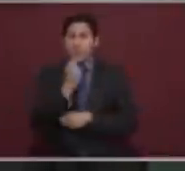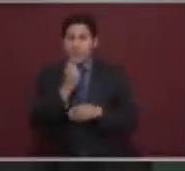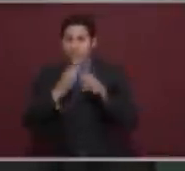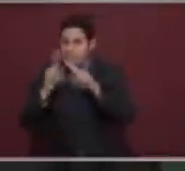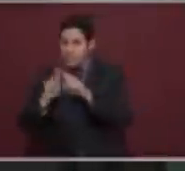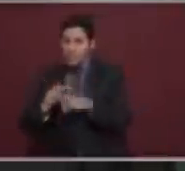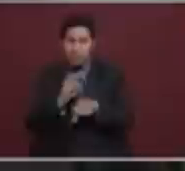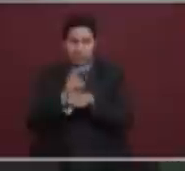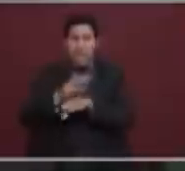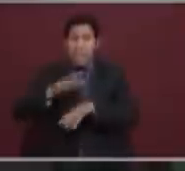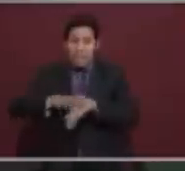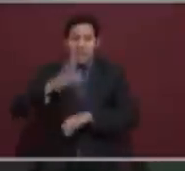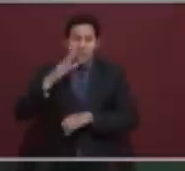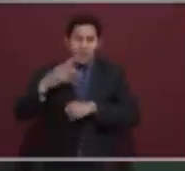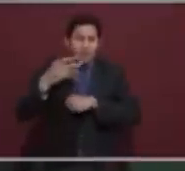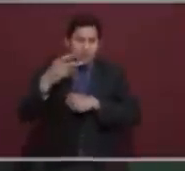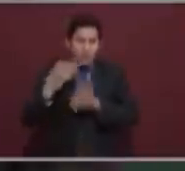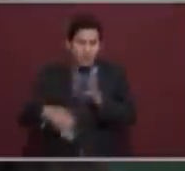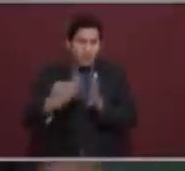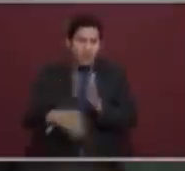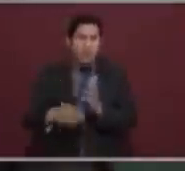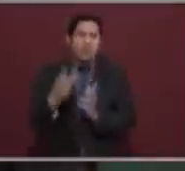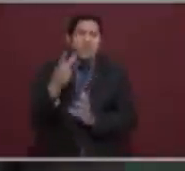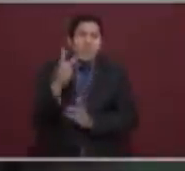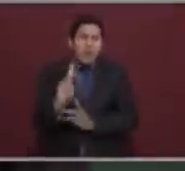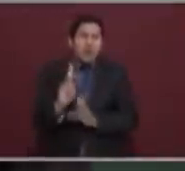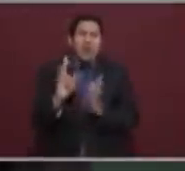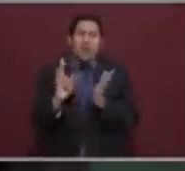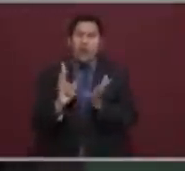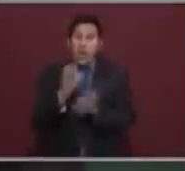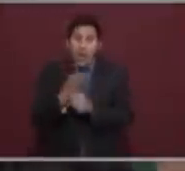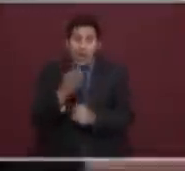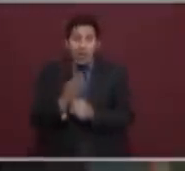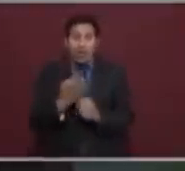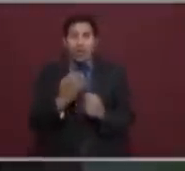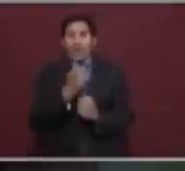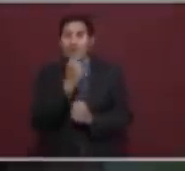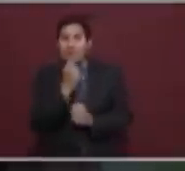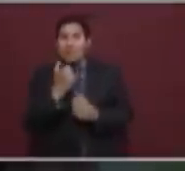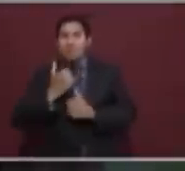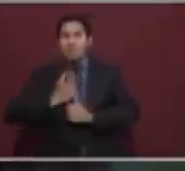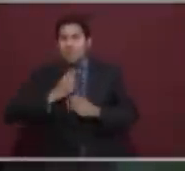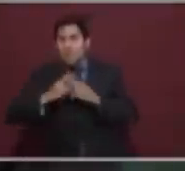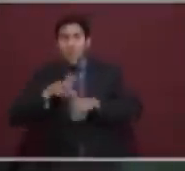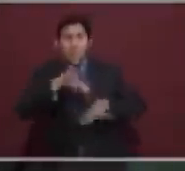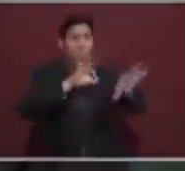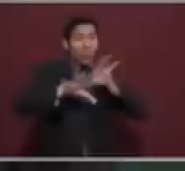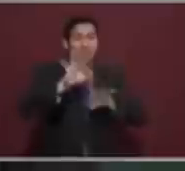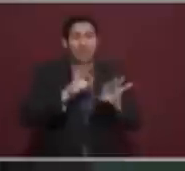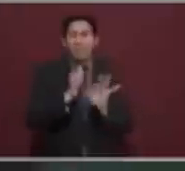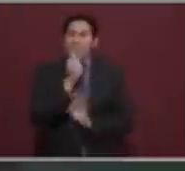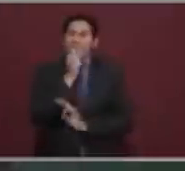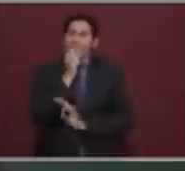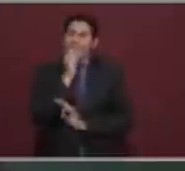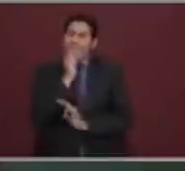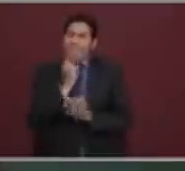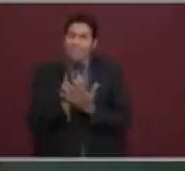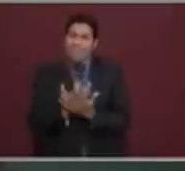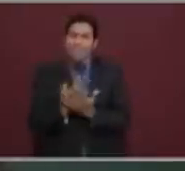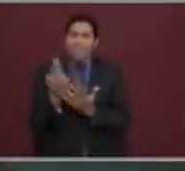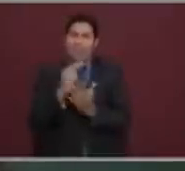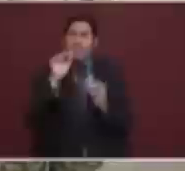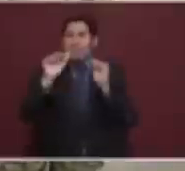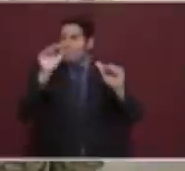región prioritaria pero no hay de dónde sacar elementos para tener el número suficiente de personas